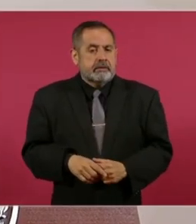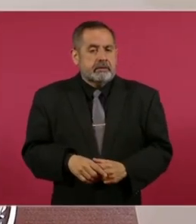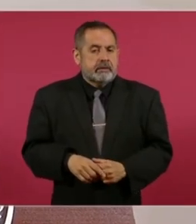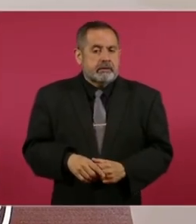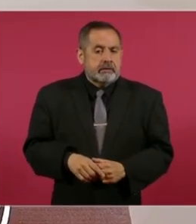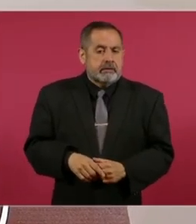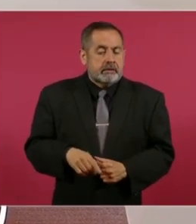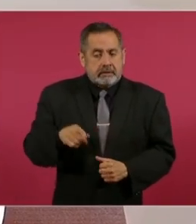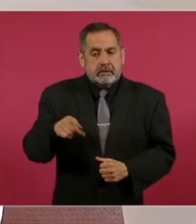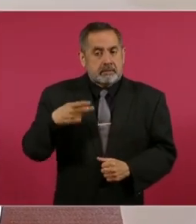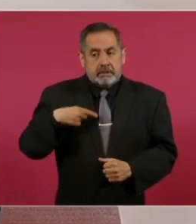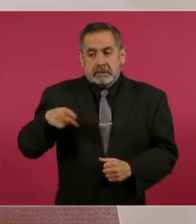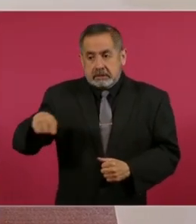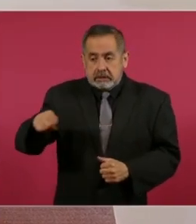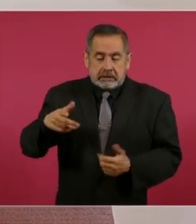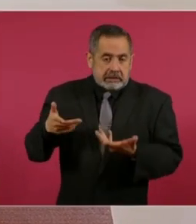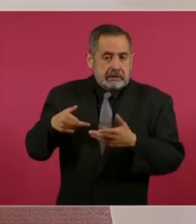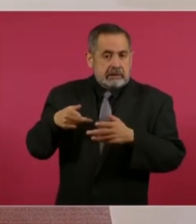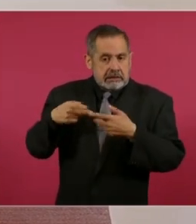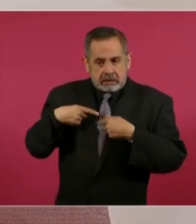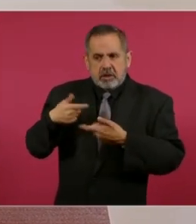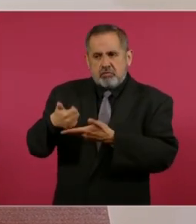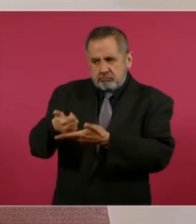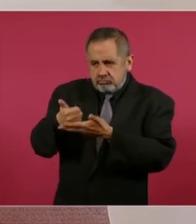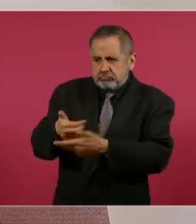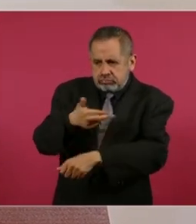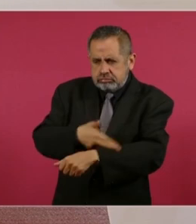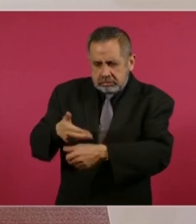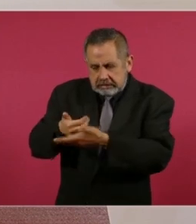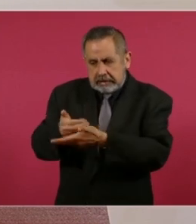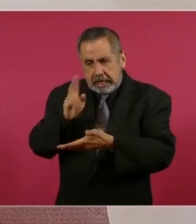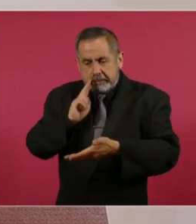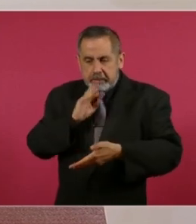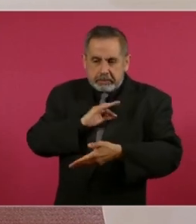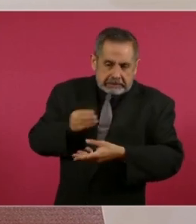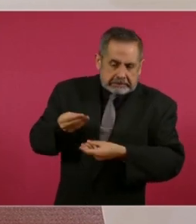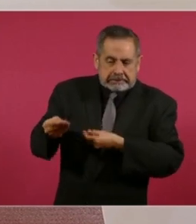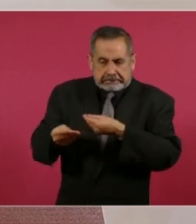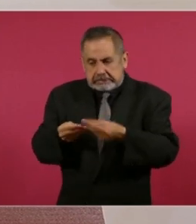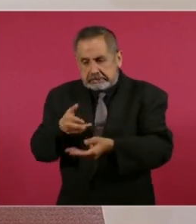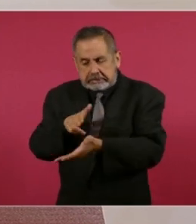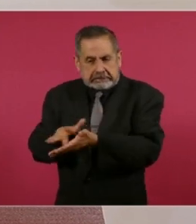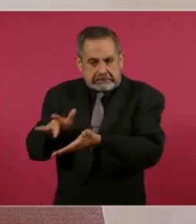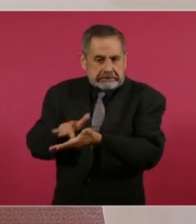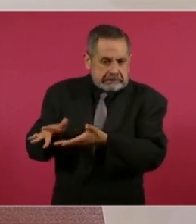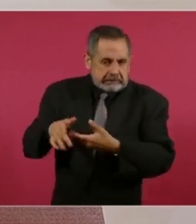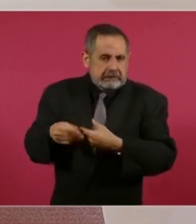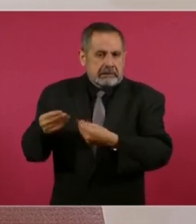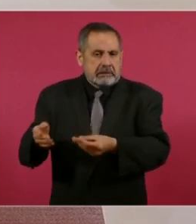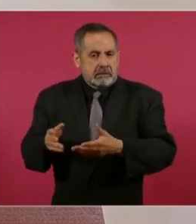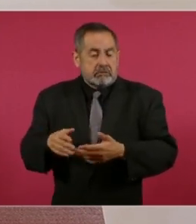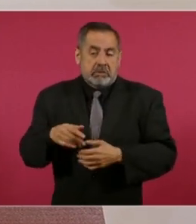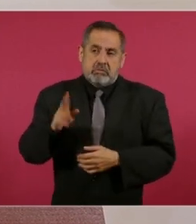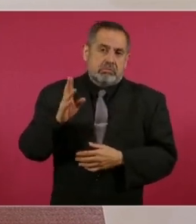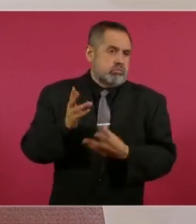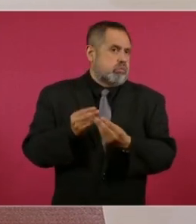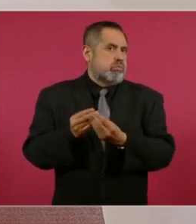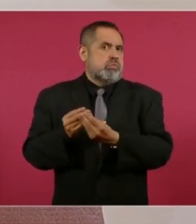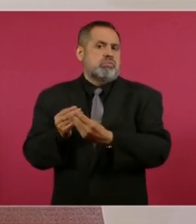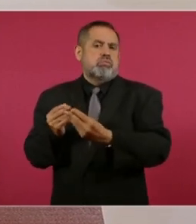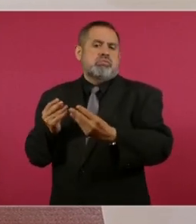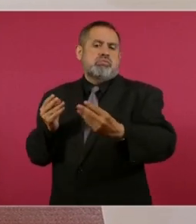ahí están los trabajadores electricistas, estamos ayudándolos en la medida de lo que podemos, pero así